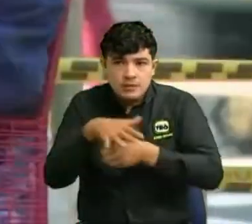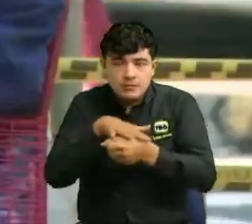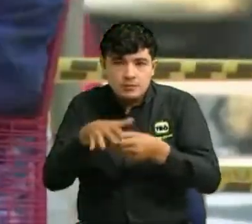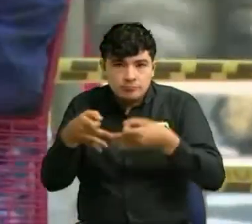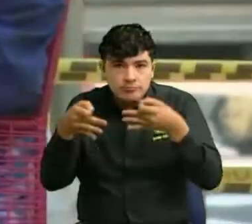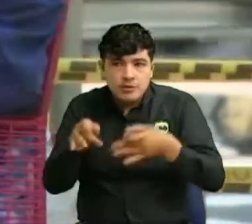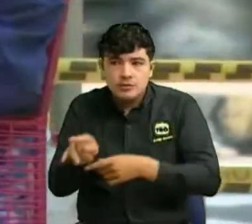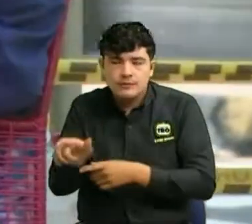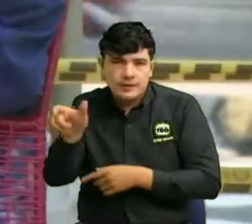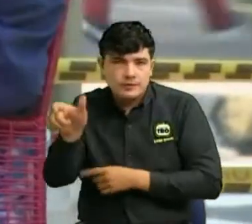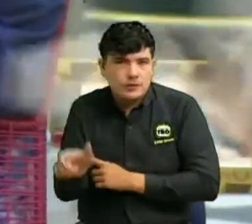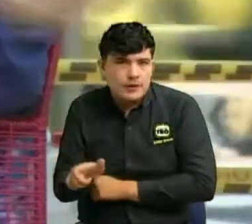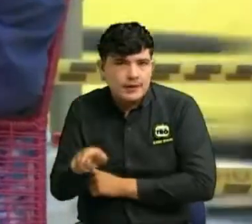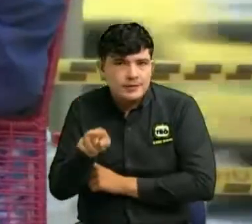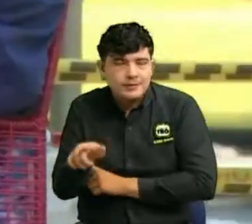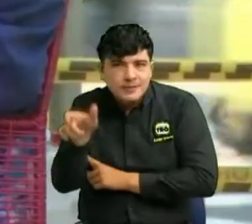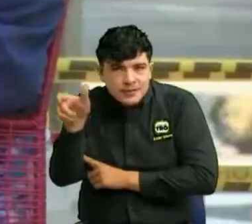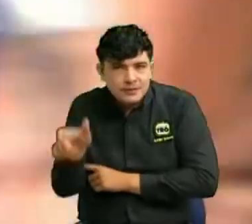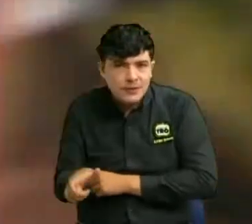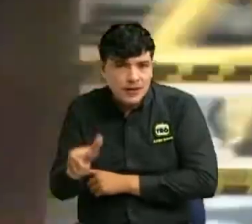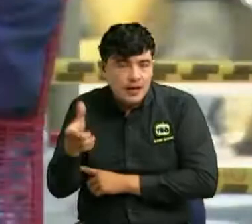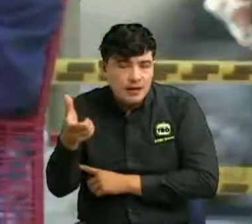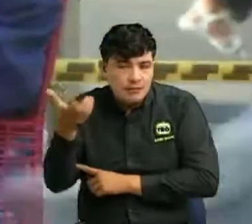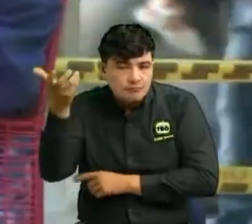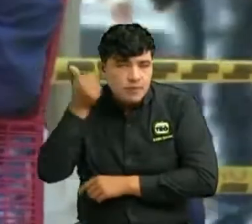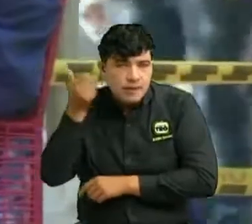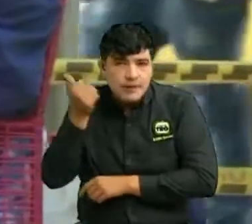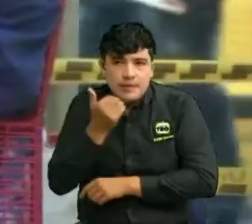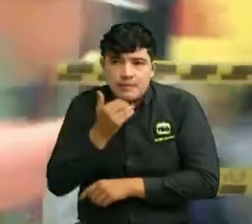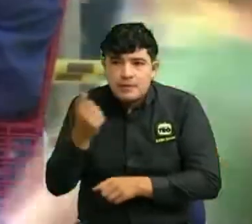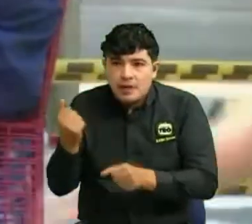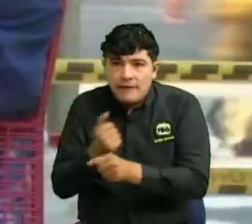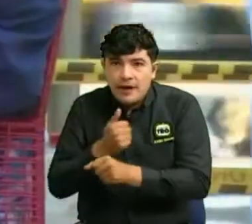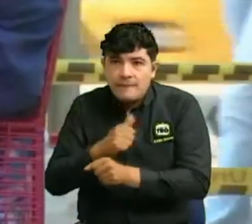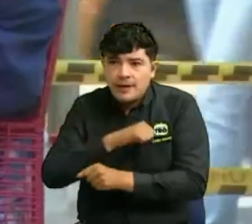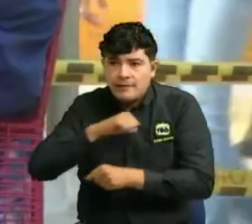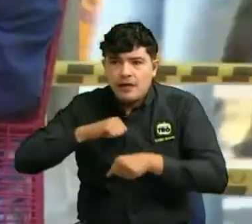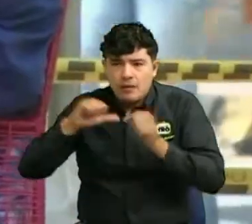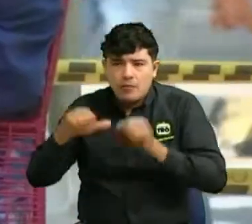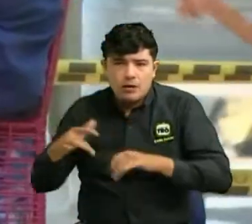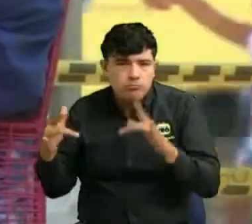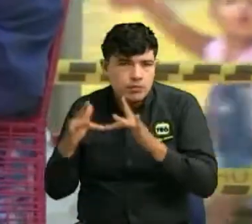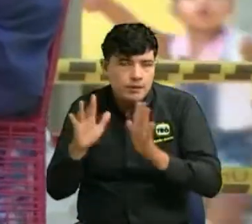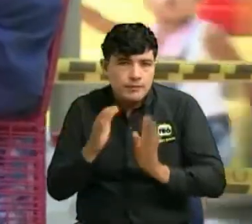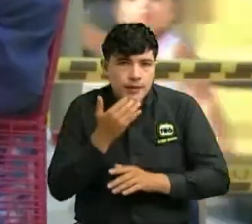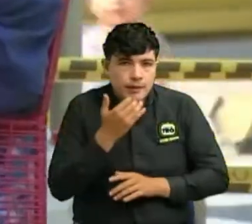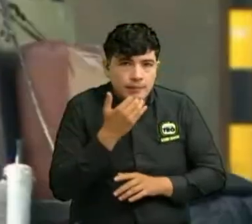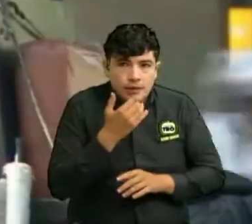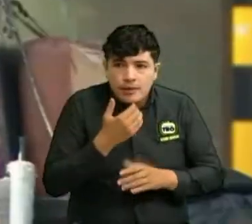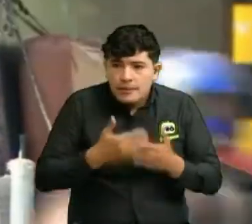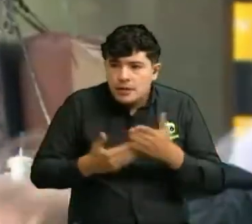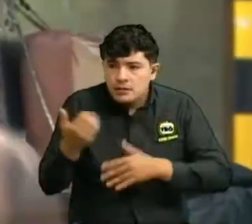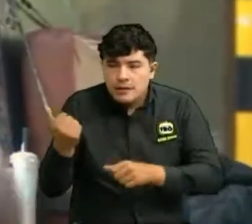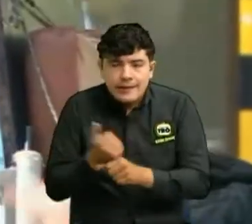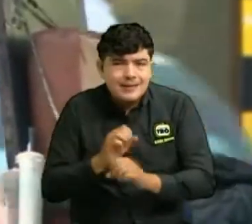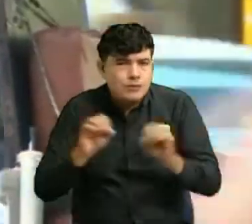el pensionado va a trabajar en una empresa del sector privado. Si va a trabajar, no tiene ningún inconveniente. Tiene derecho a